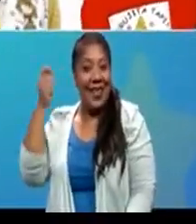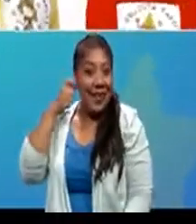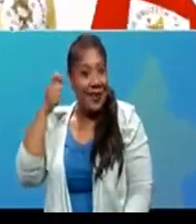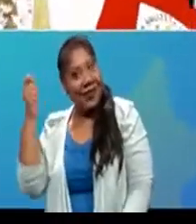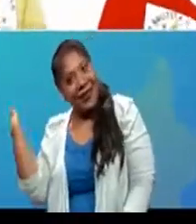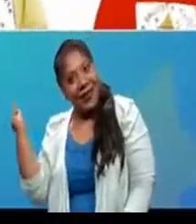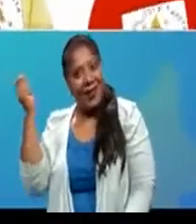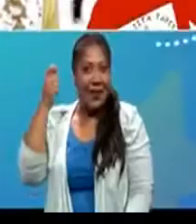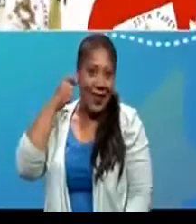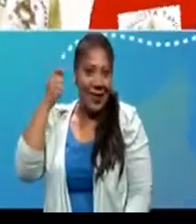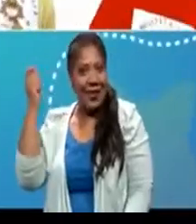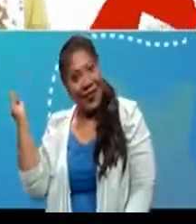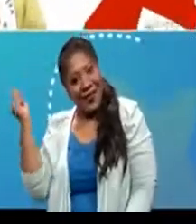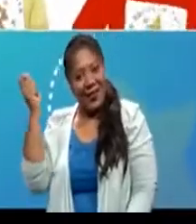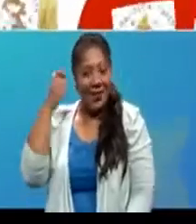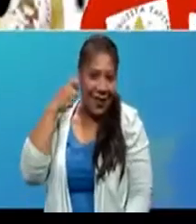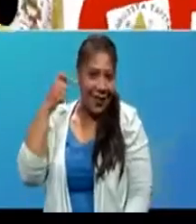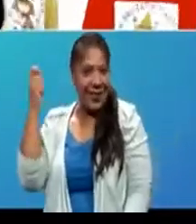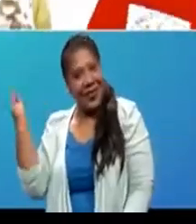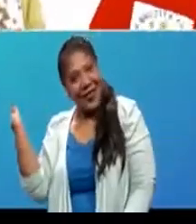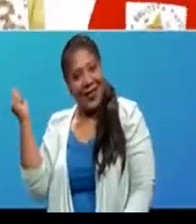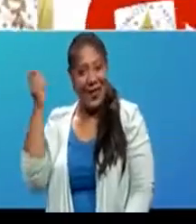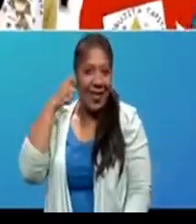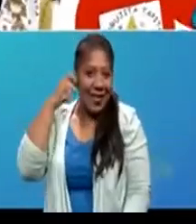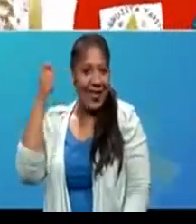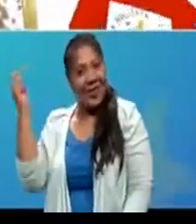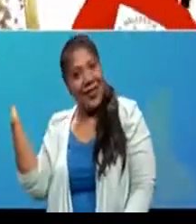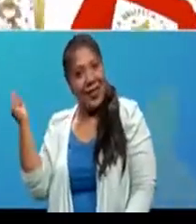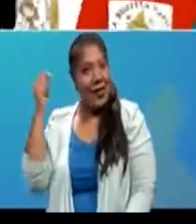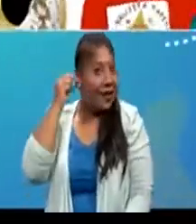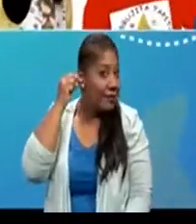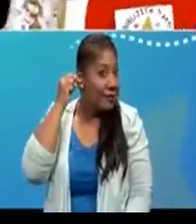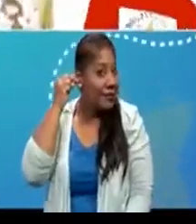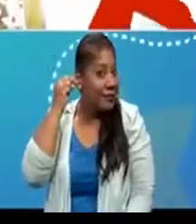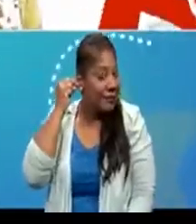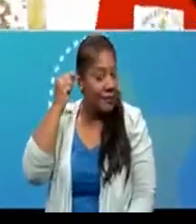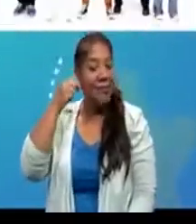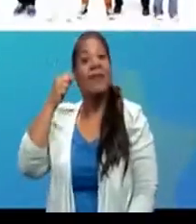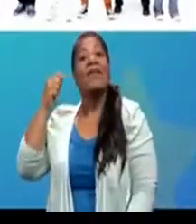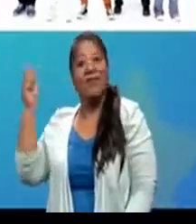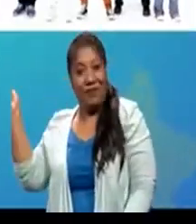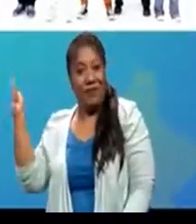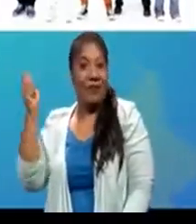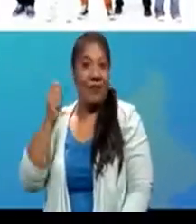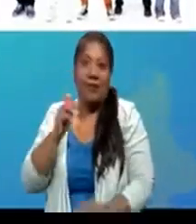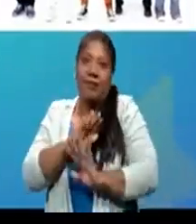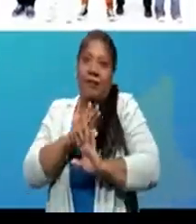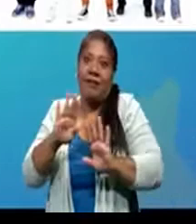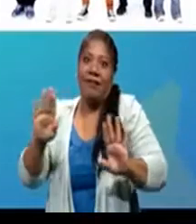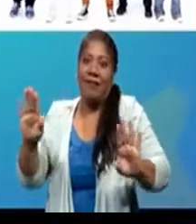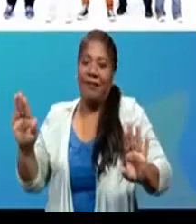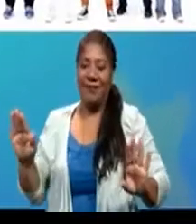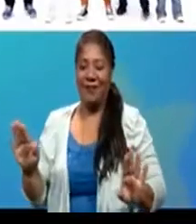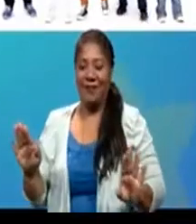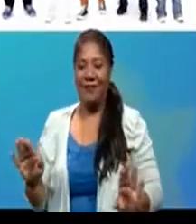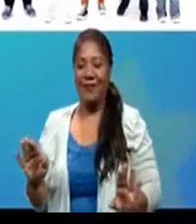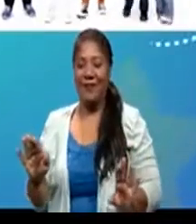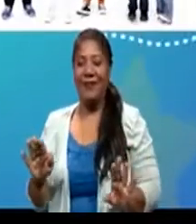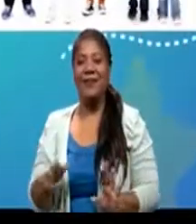Jala de la tiritita, tiritita, tiritita. Jala de la tiritita, ya no la jales más.